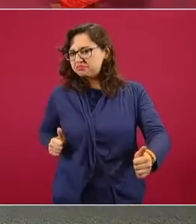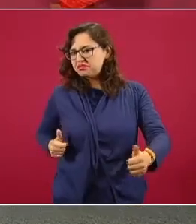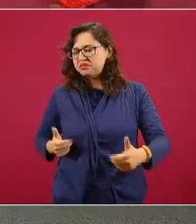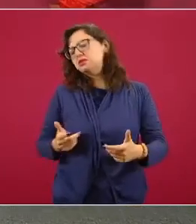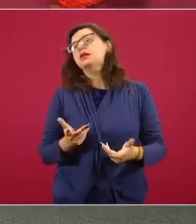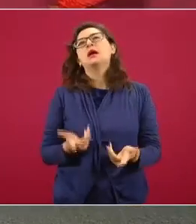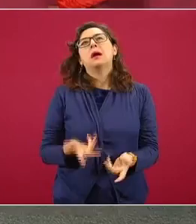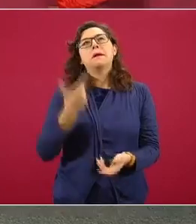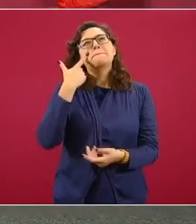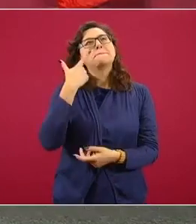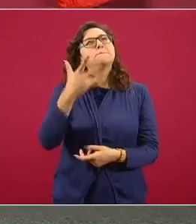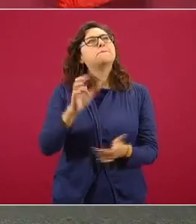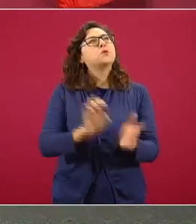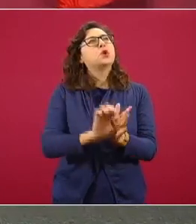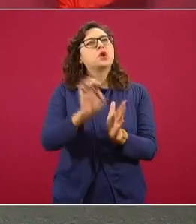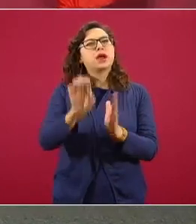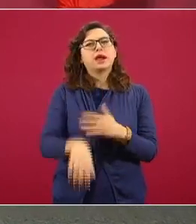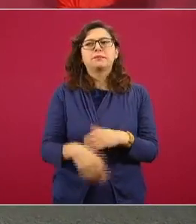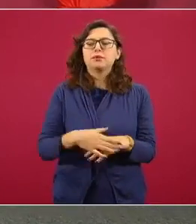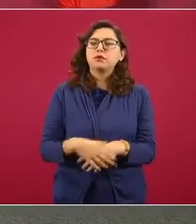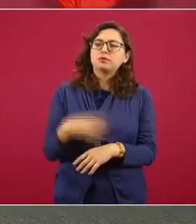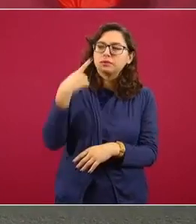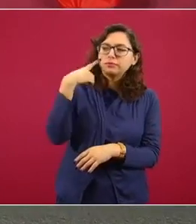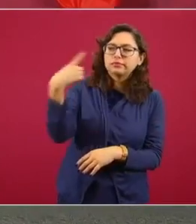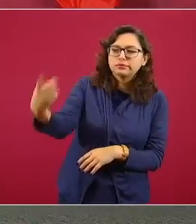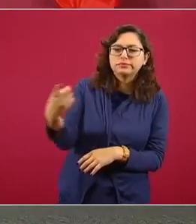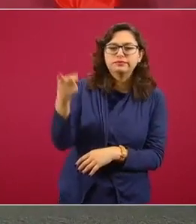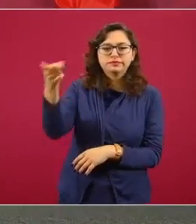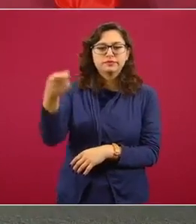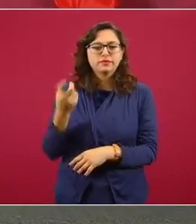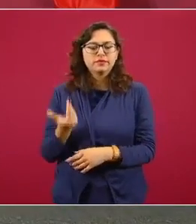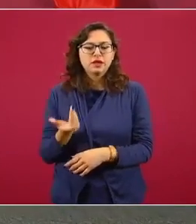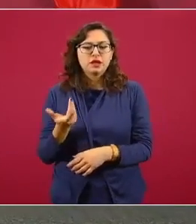de Costa Rica,